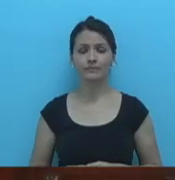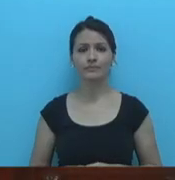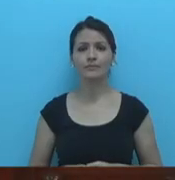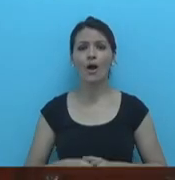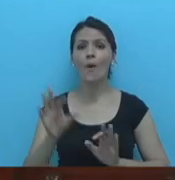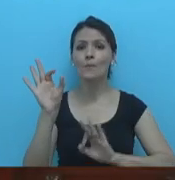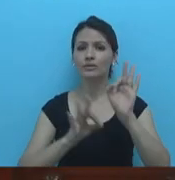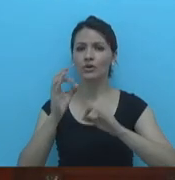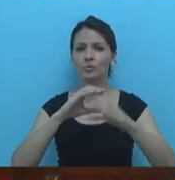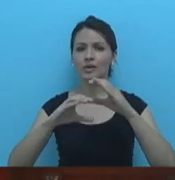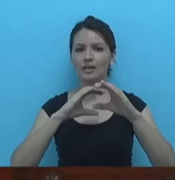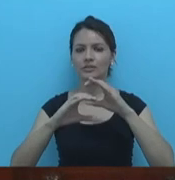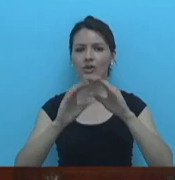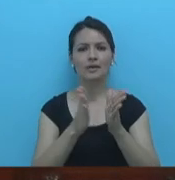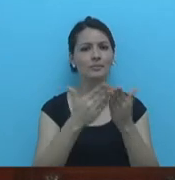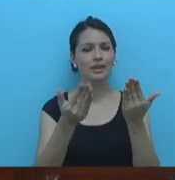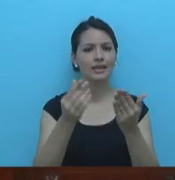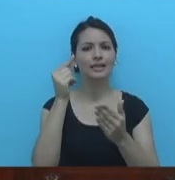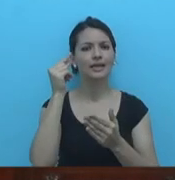Proyecto de comunicación, expediente